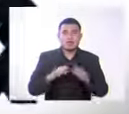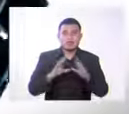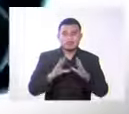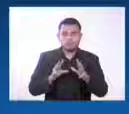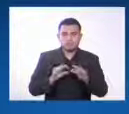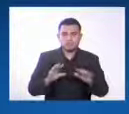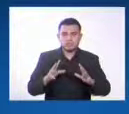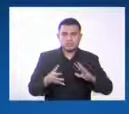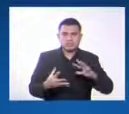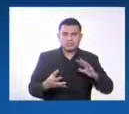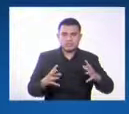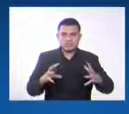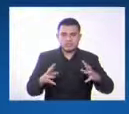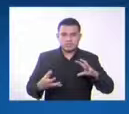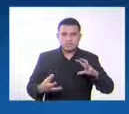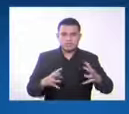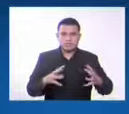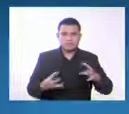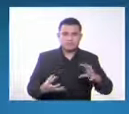tridimensional.